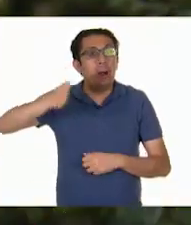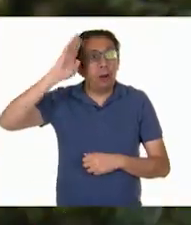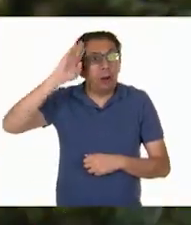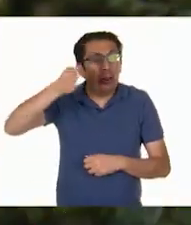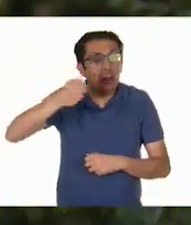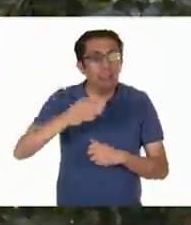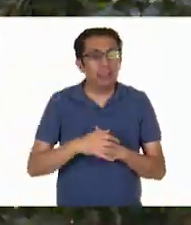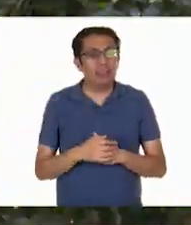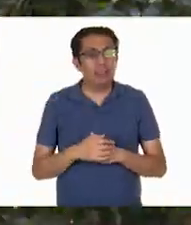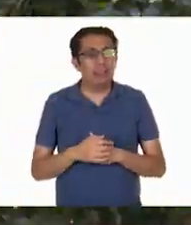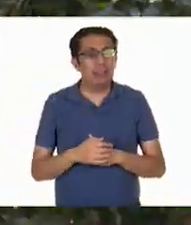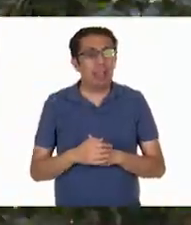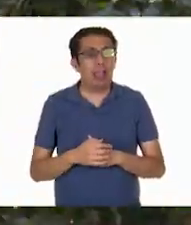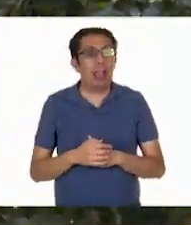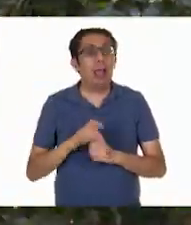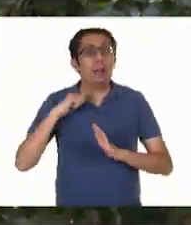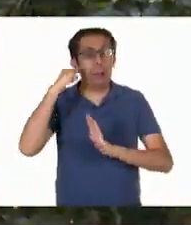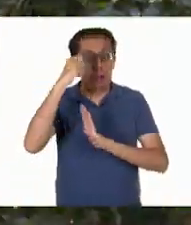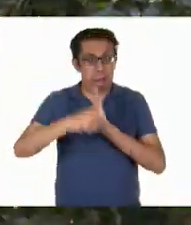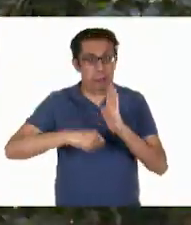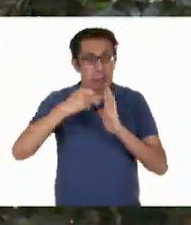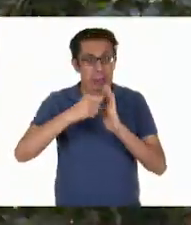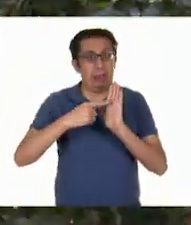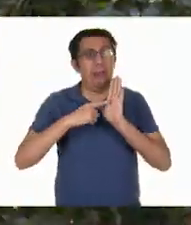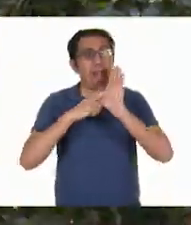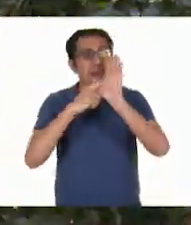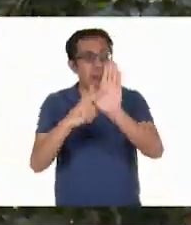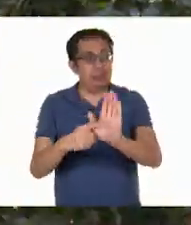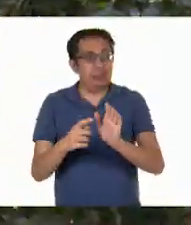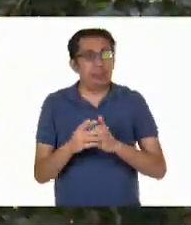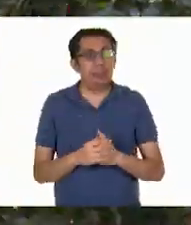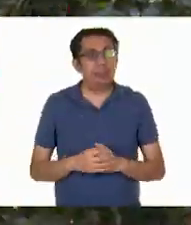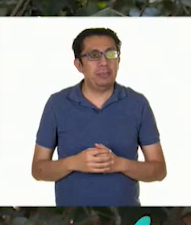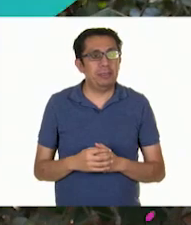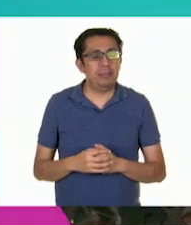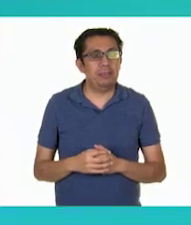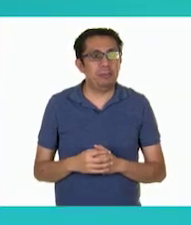¡Hola! ¡Vamos a ver el siguiente video!